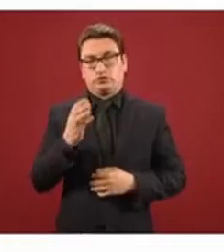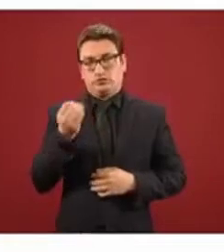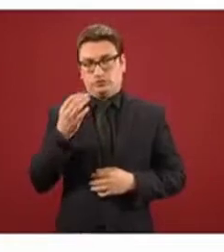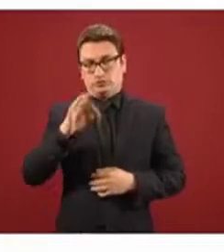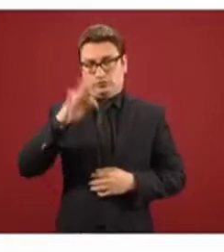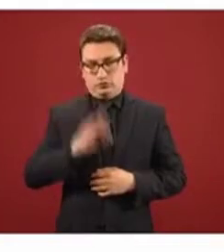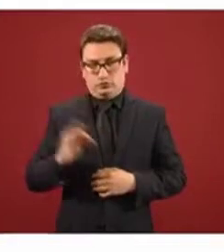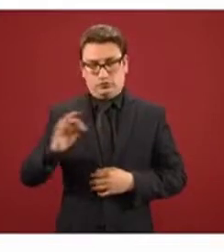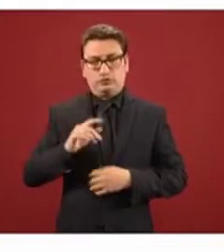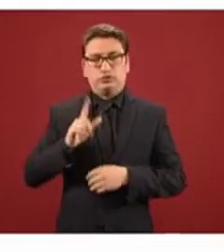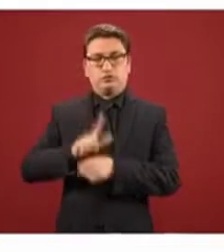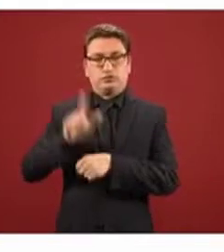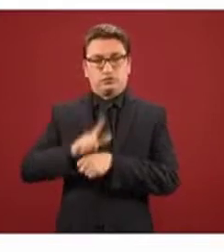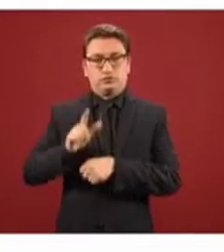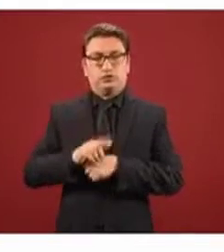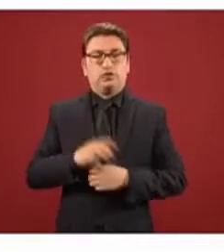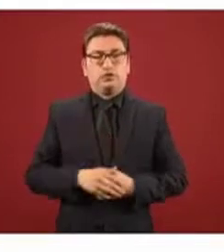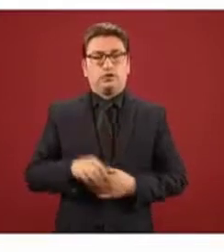27.09% de Guatemala,